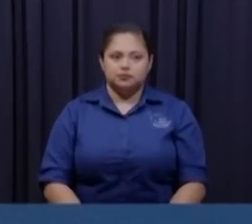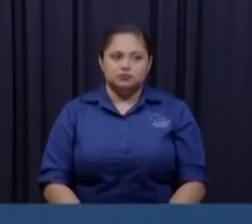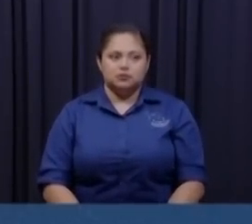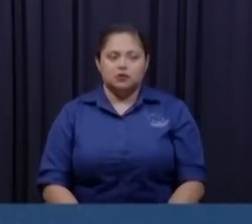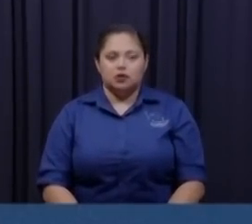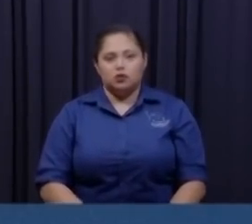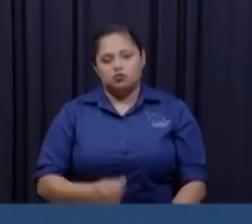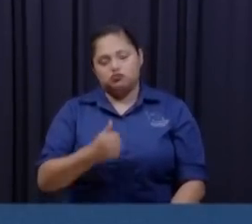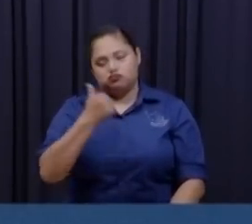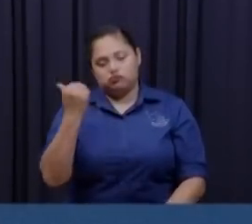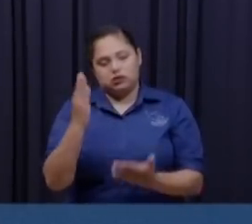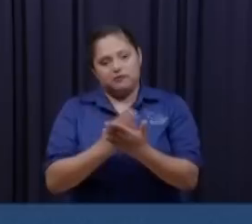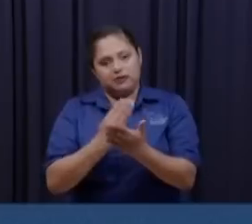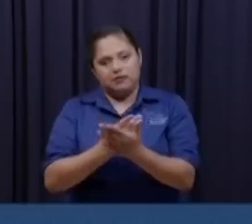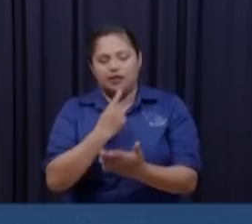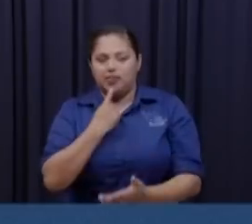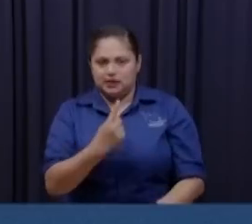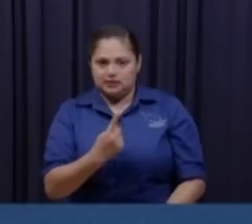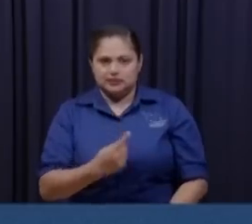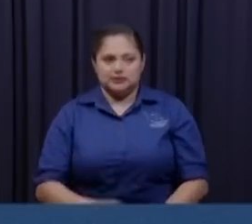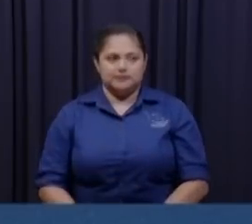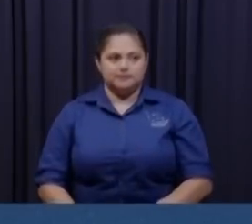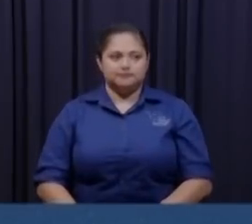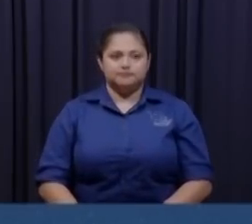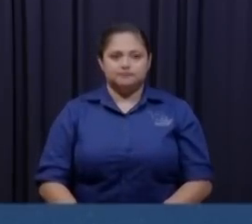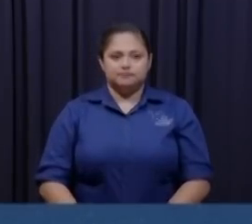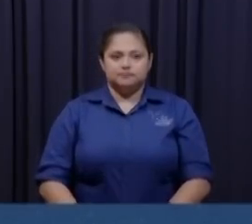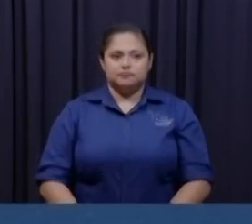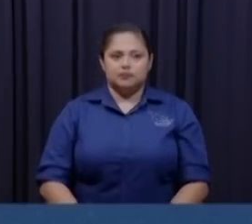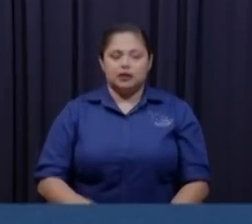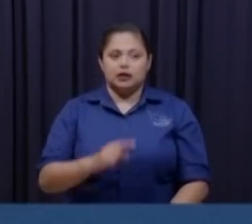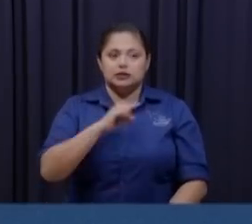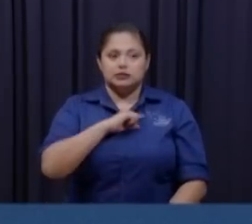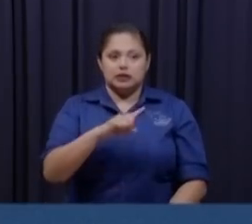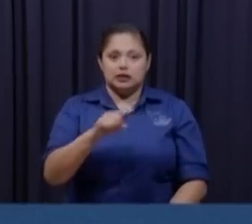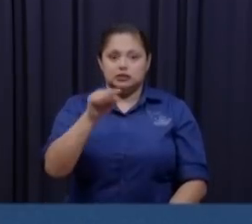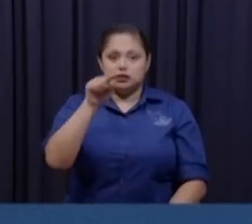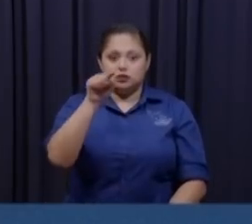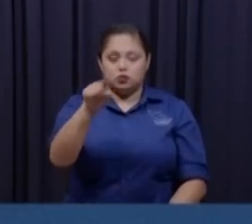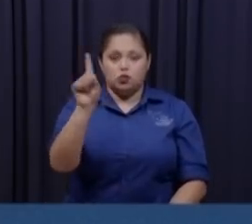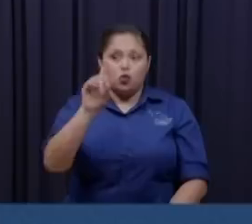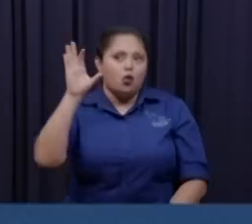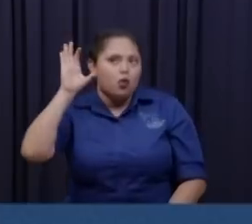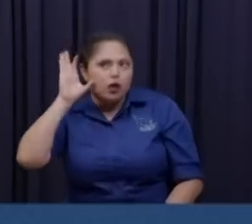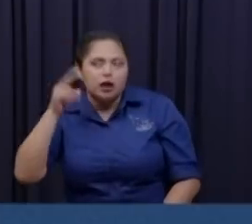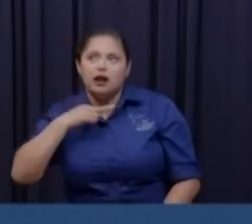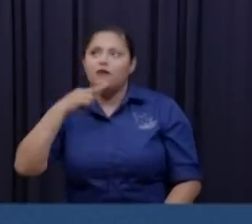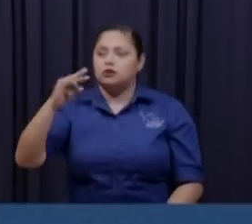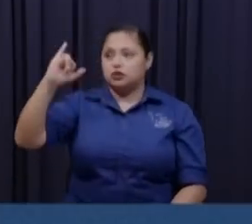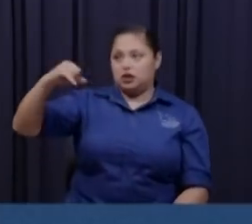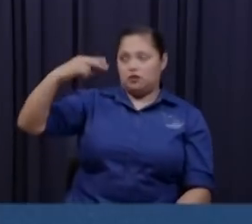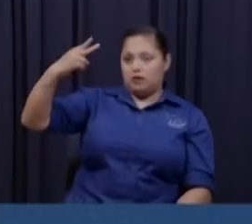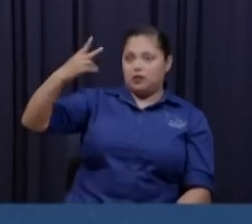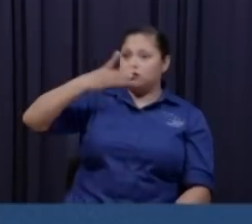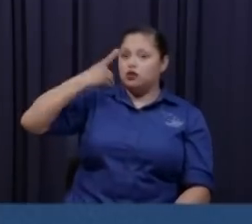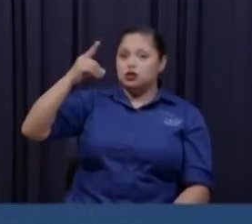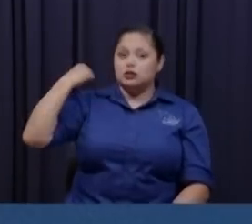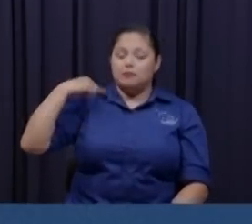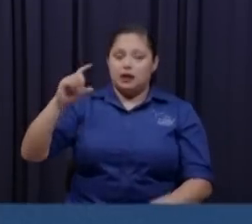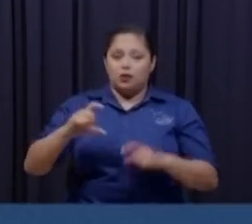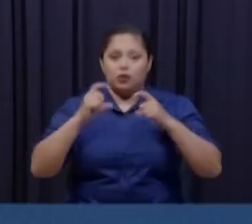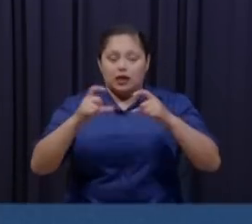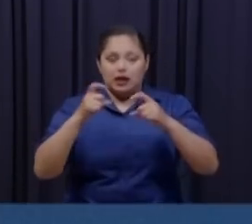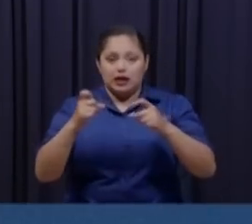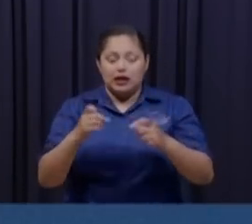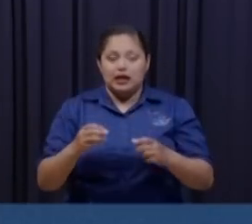RBG, mire pues. Y será si no oyeres la voz de Jehová tu Dios para cuidar de poner por obra todos sus mandamientos